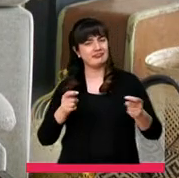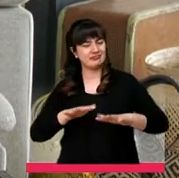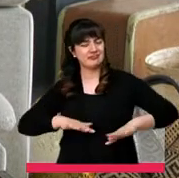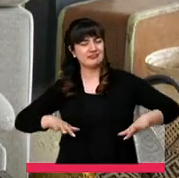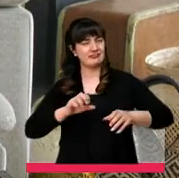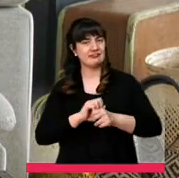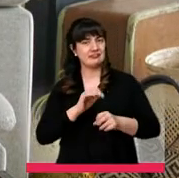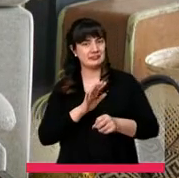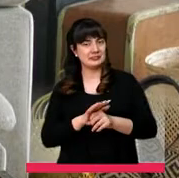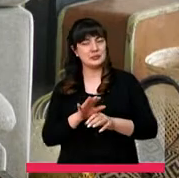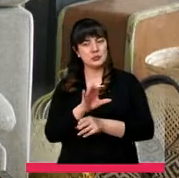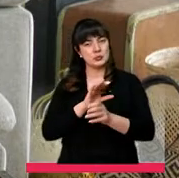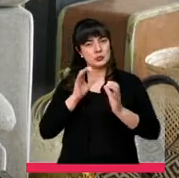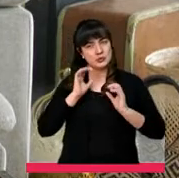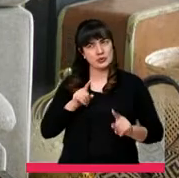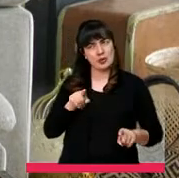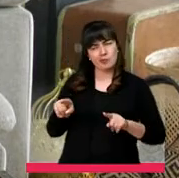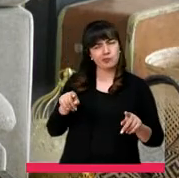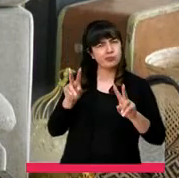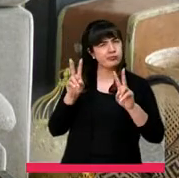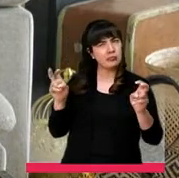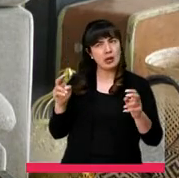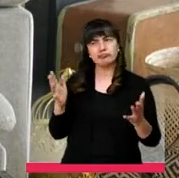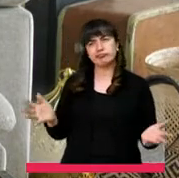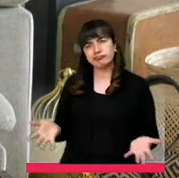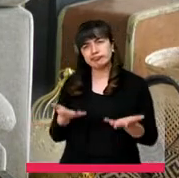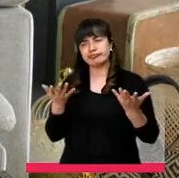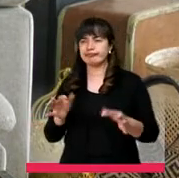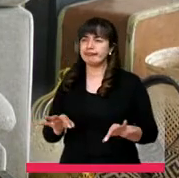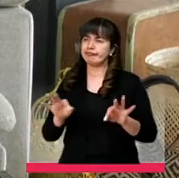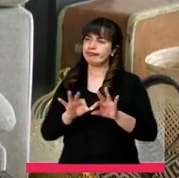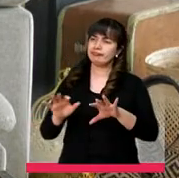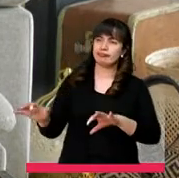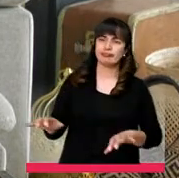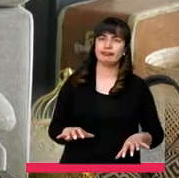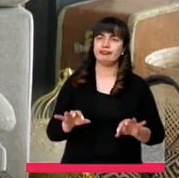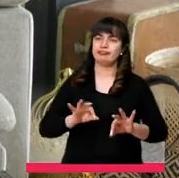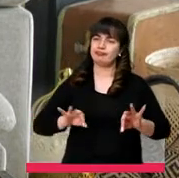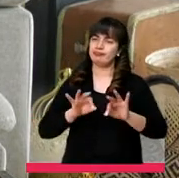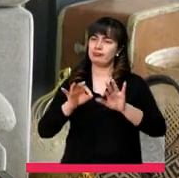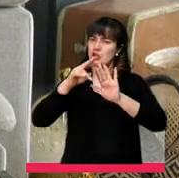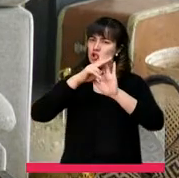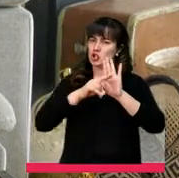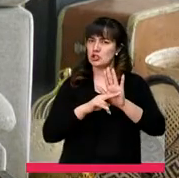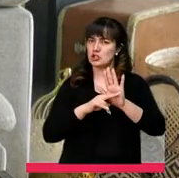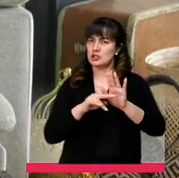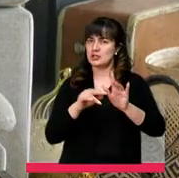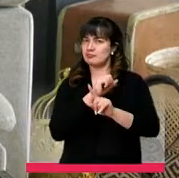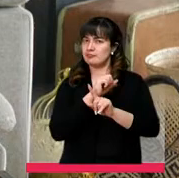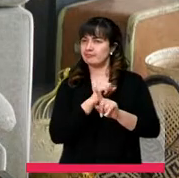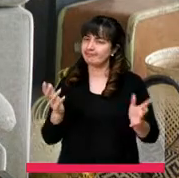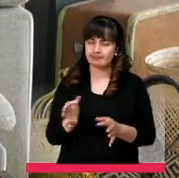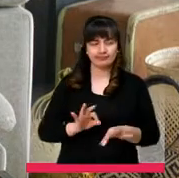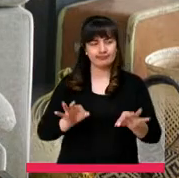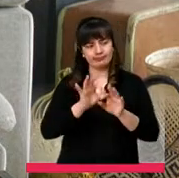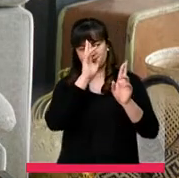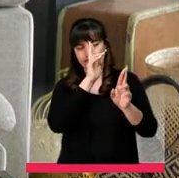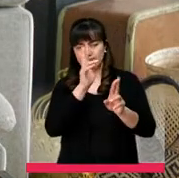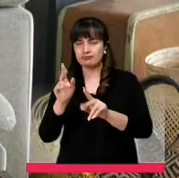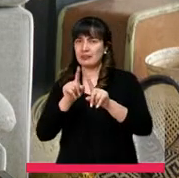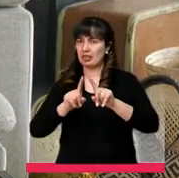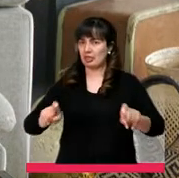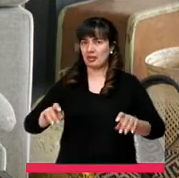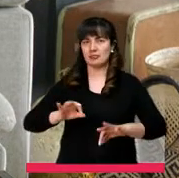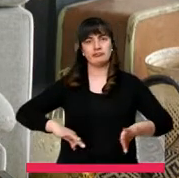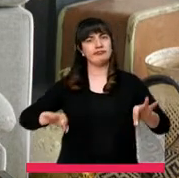de la ciudadanía con relación al fomento de comportamientos, actitudes y normas sociales que promuevan el respeto a la diferencia y generen